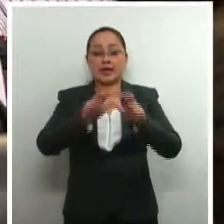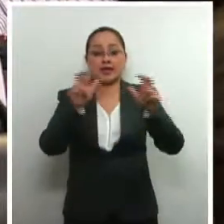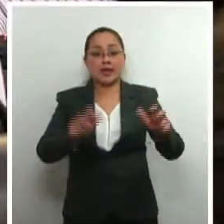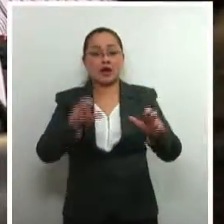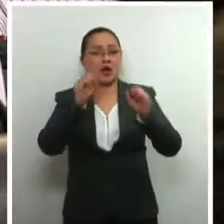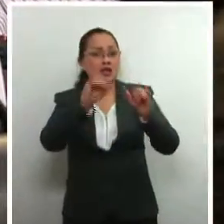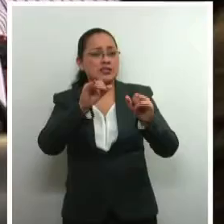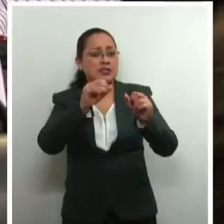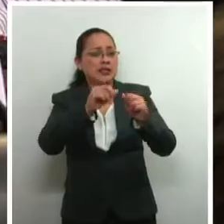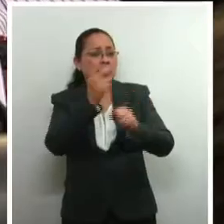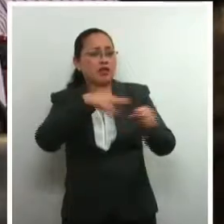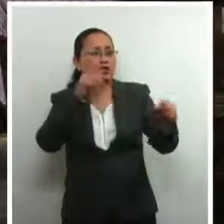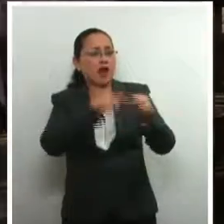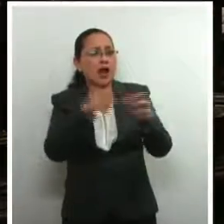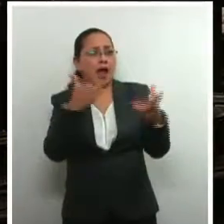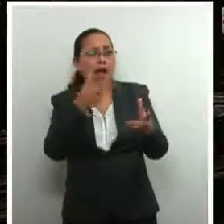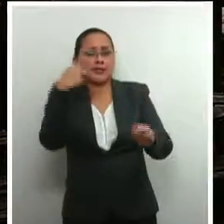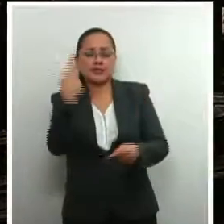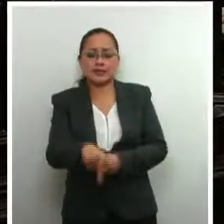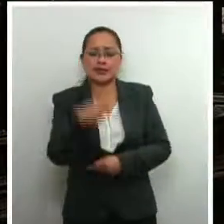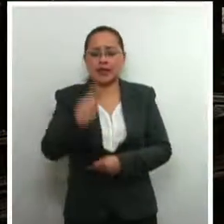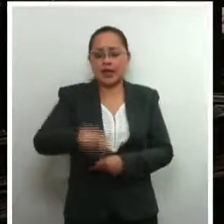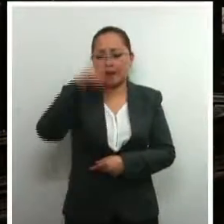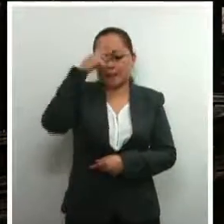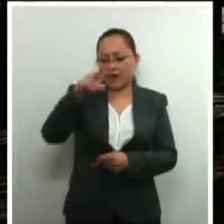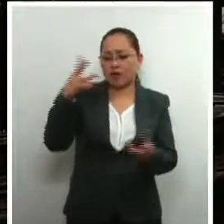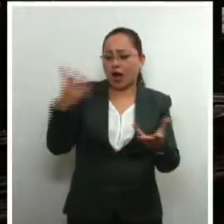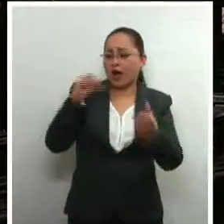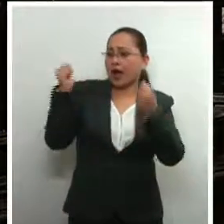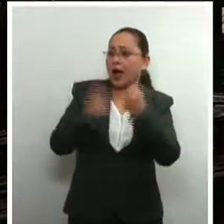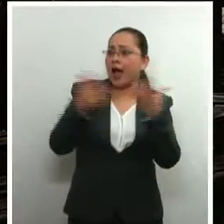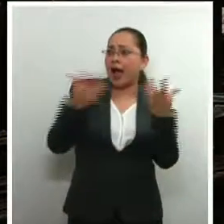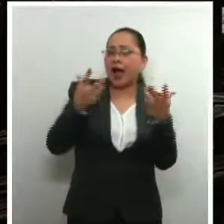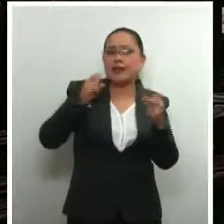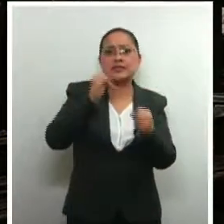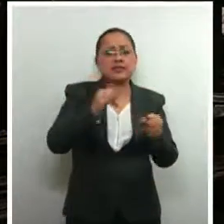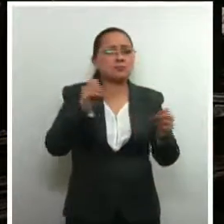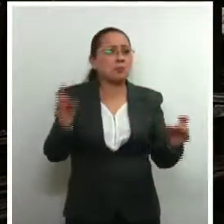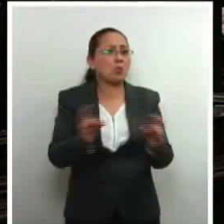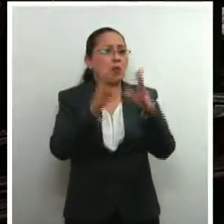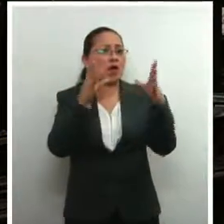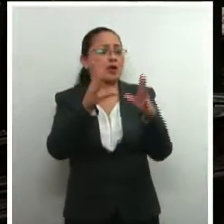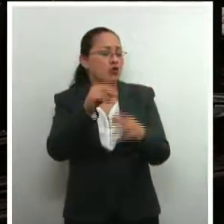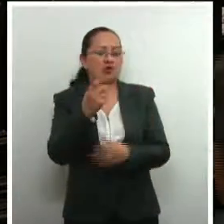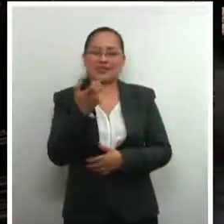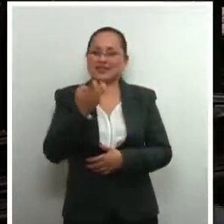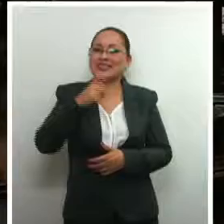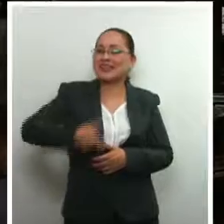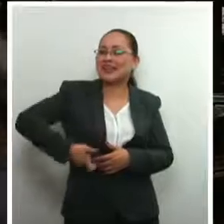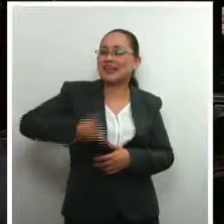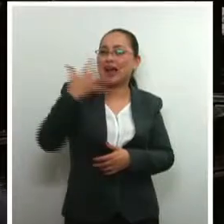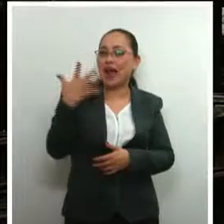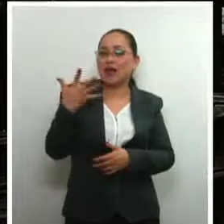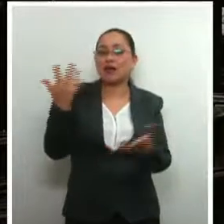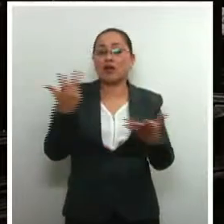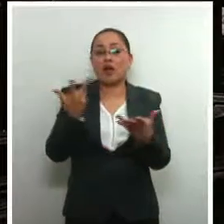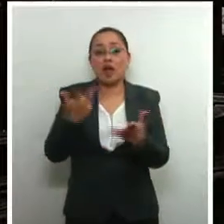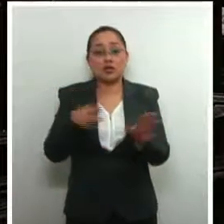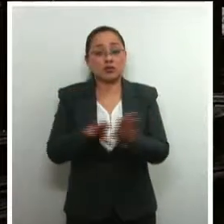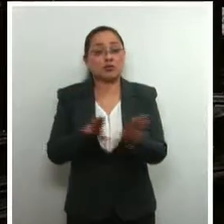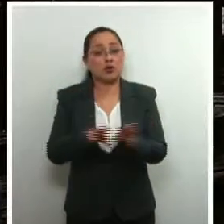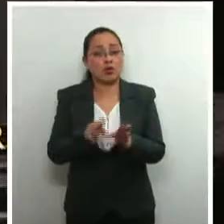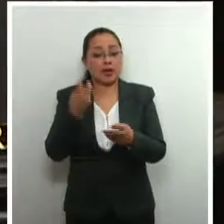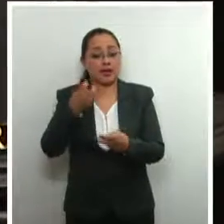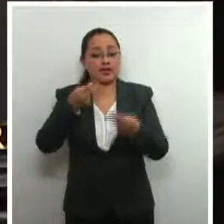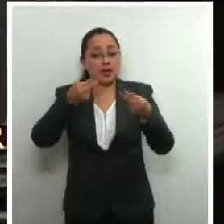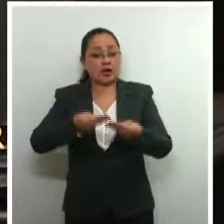ni el hielo se fabrica así sin costo alguno, sino que es algo muy caro que se produce y que es el